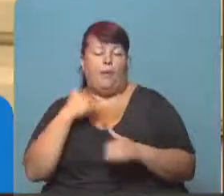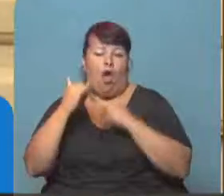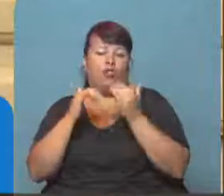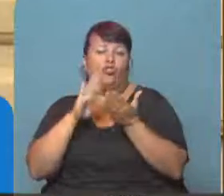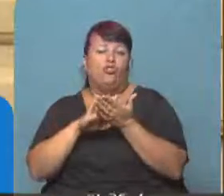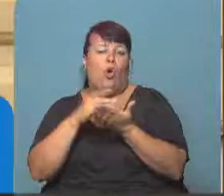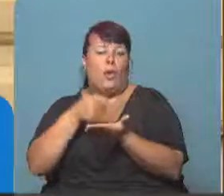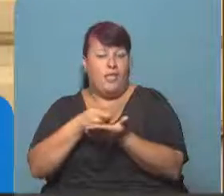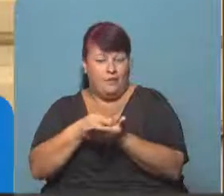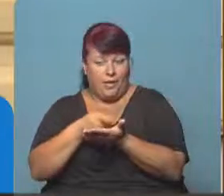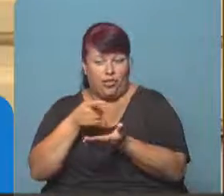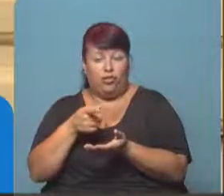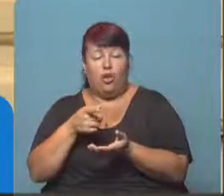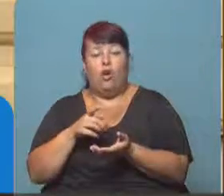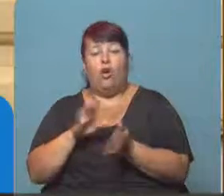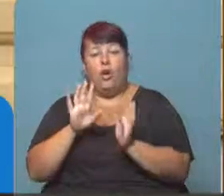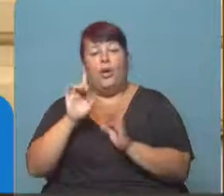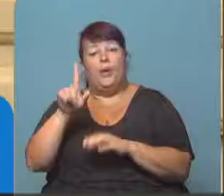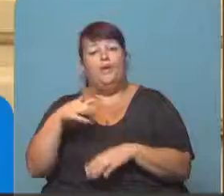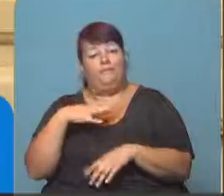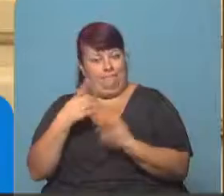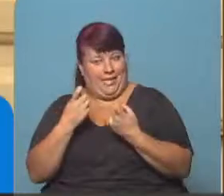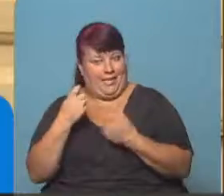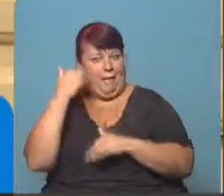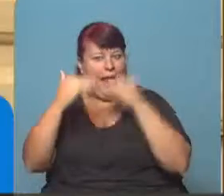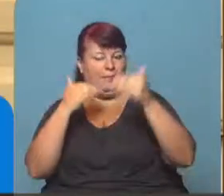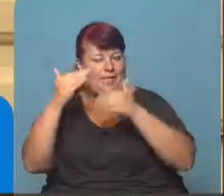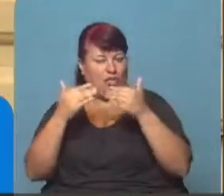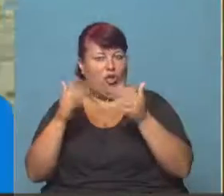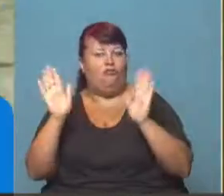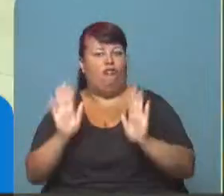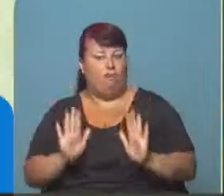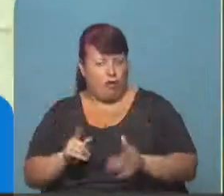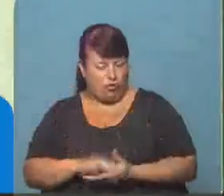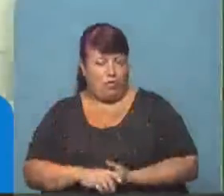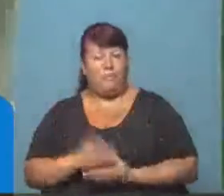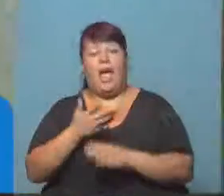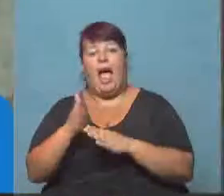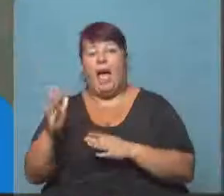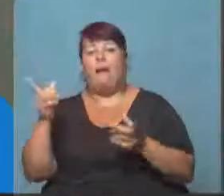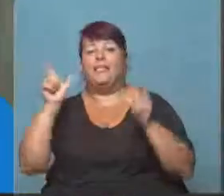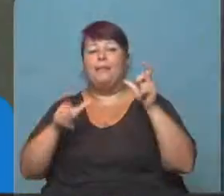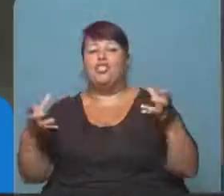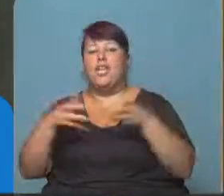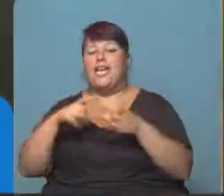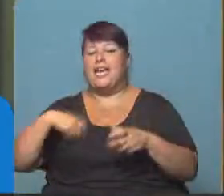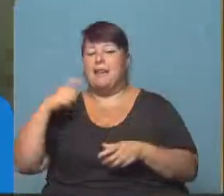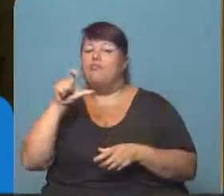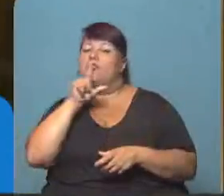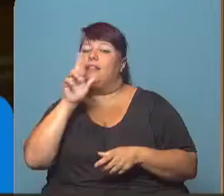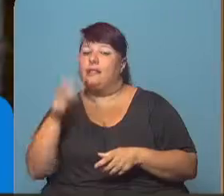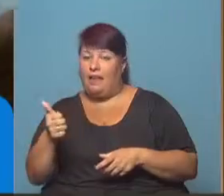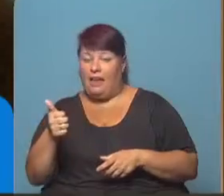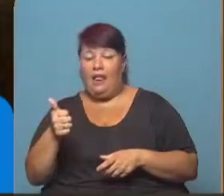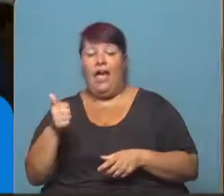sobre la inversión que va a hacer falta para la capacitación y la formación. Por su parte, los integrantes del gremio de Cetera, tras